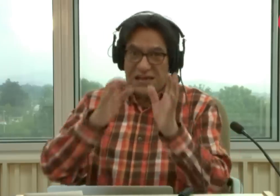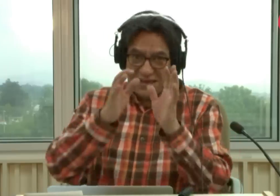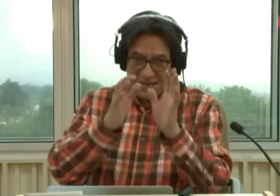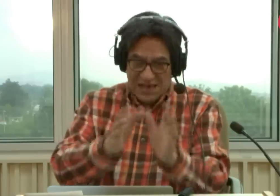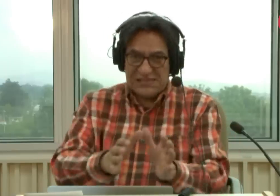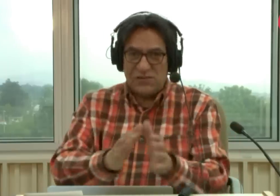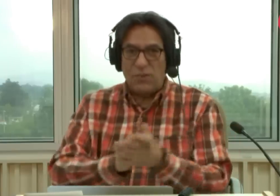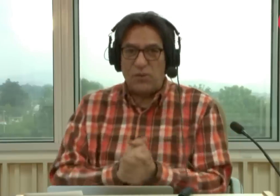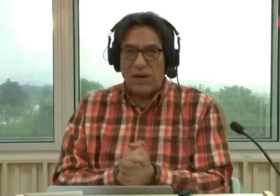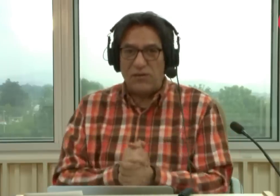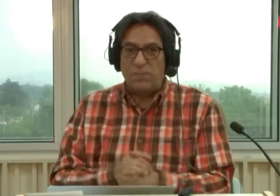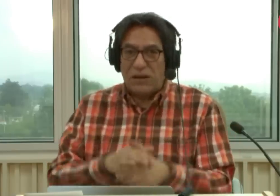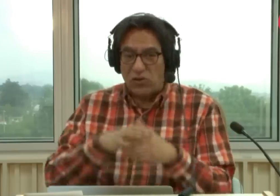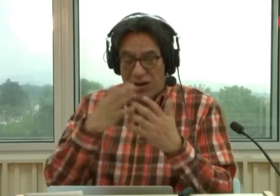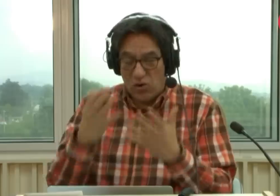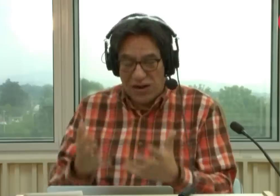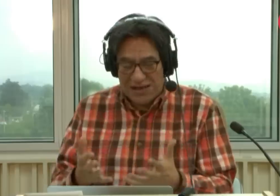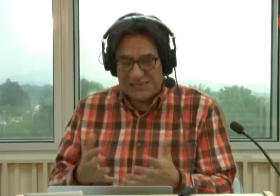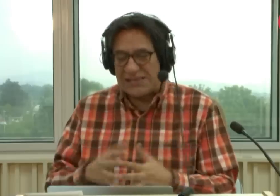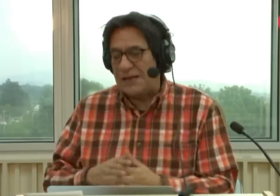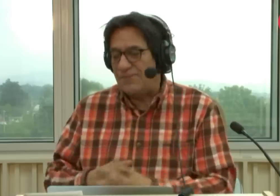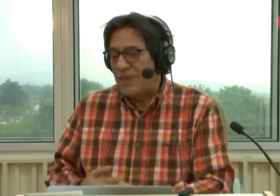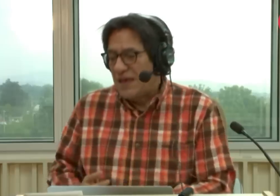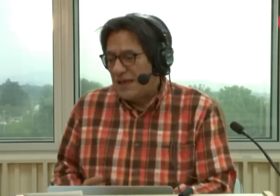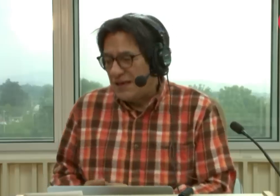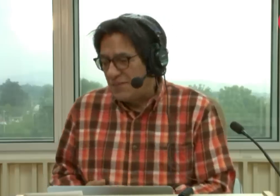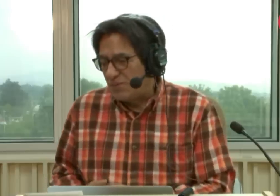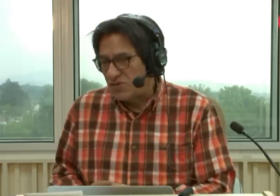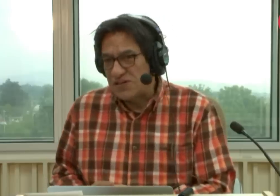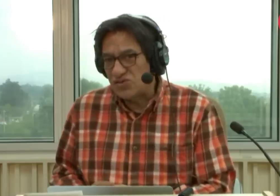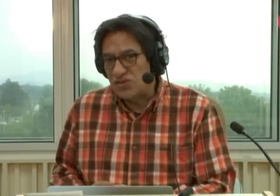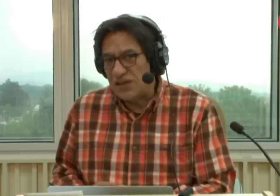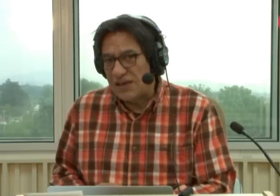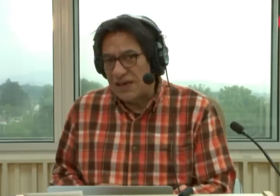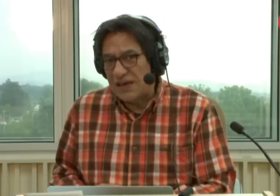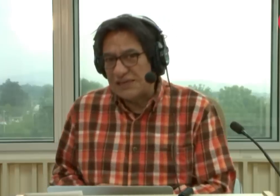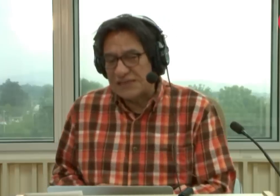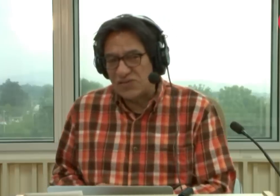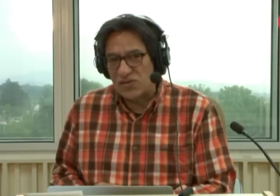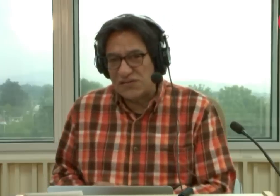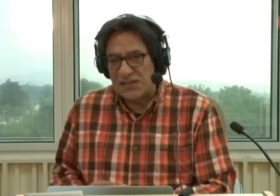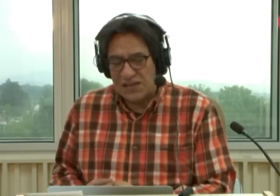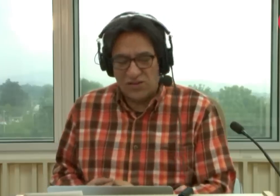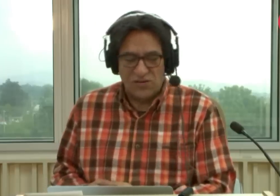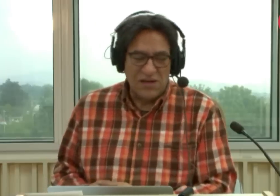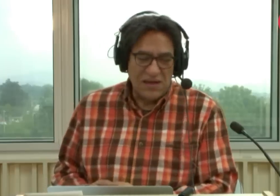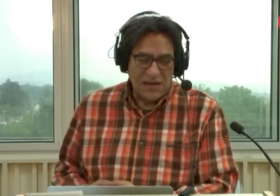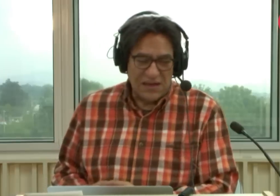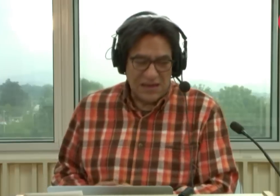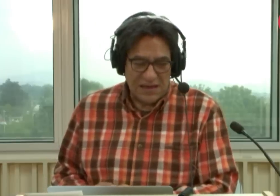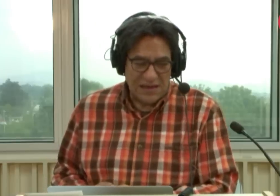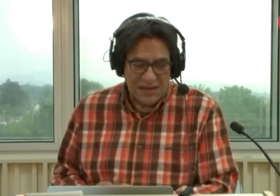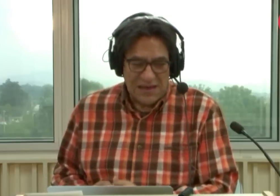fiscal que ya ha sido aprobado, pero que ahora está en el proceso de que están solicitando